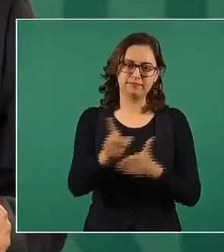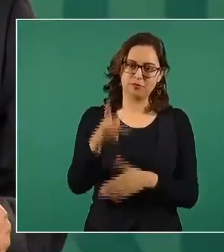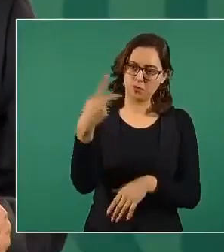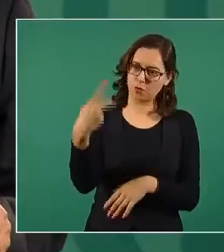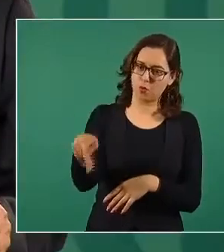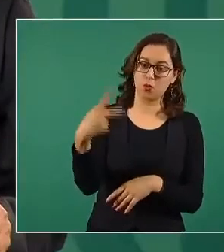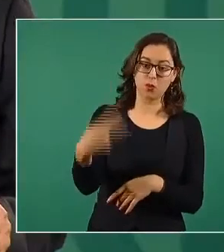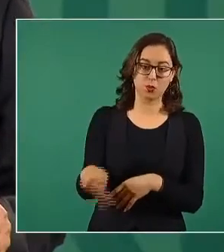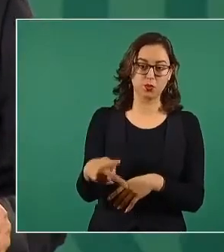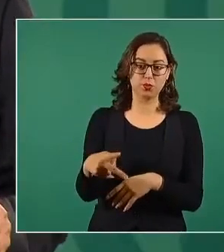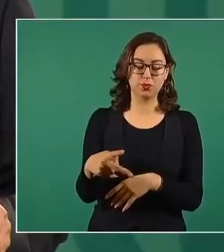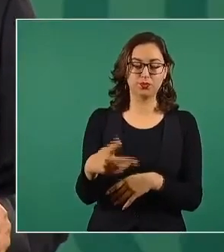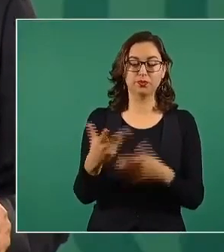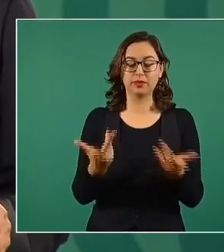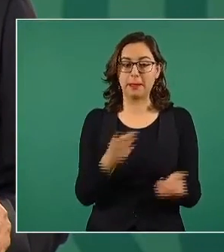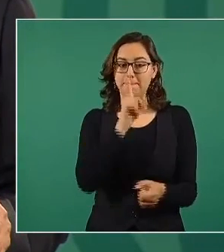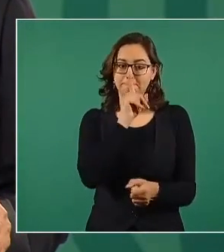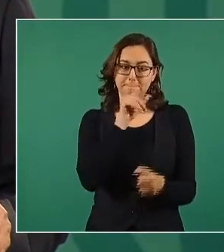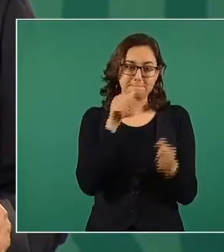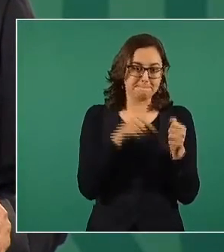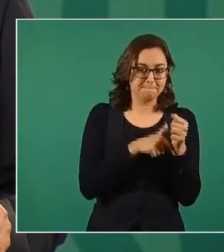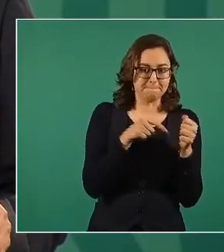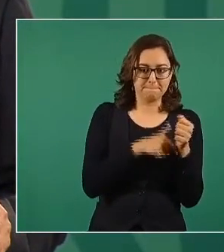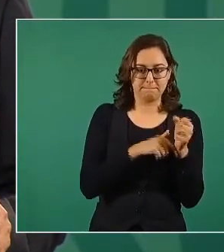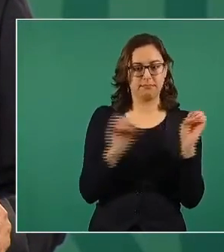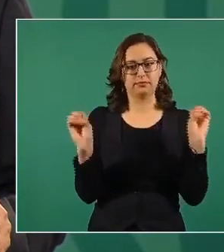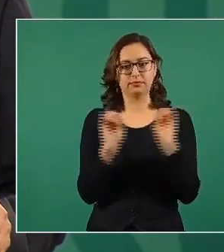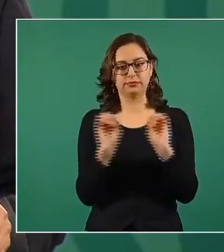que no se oculten las cosas.